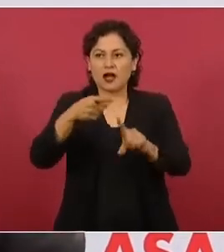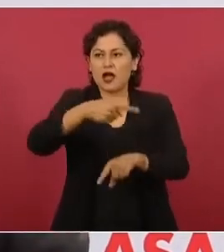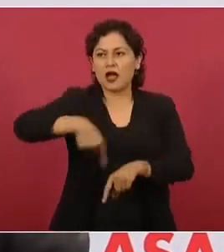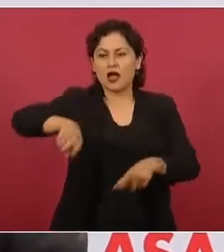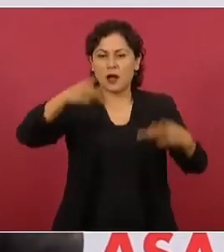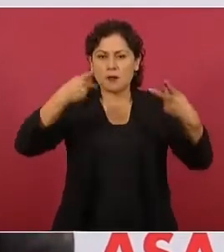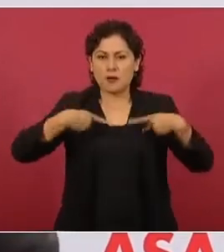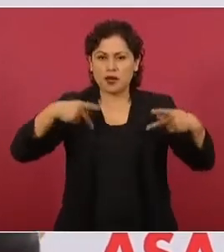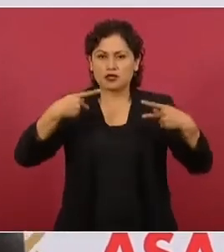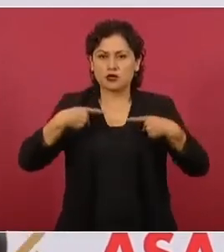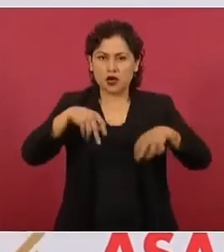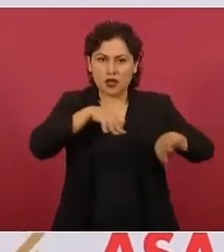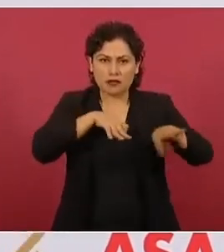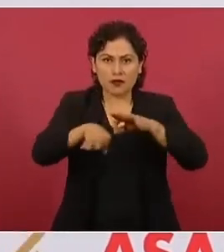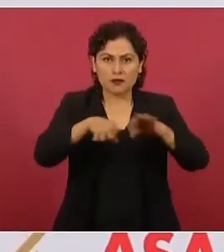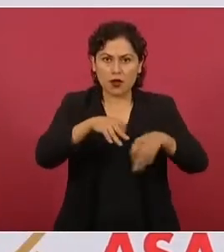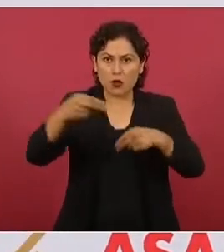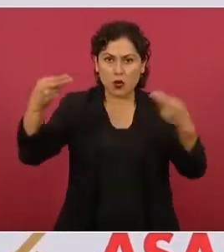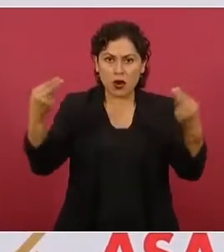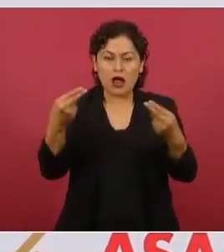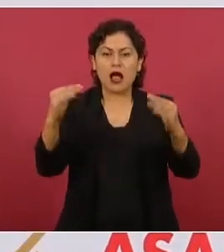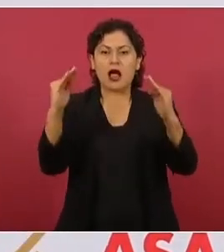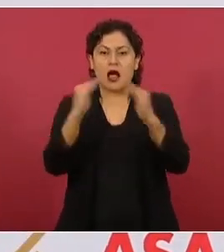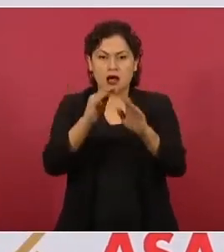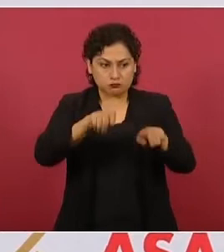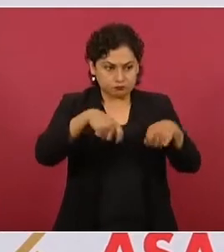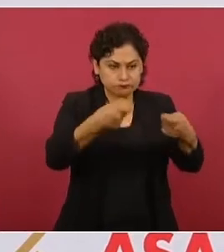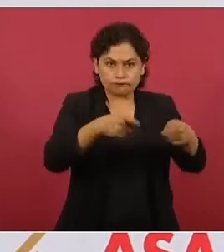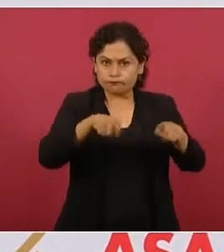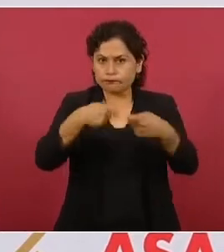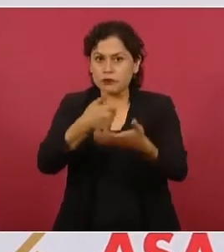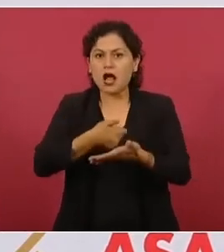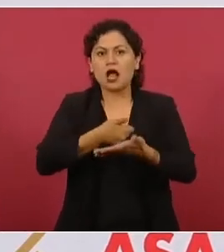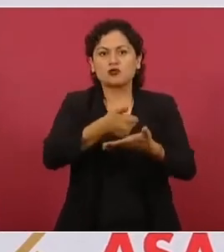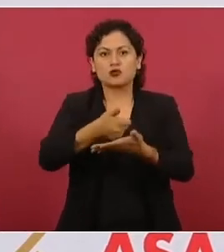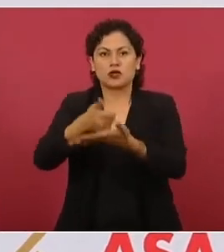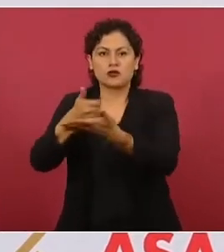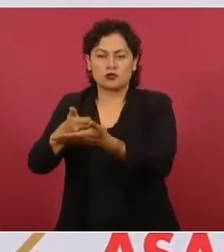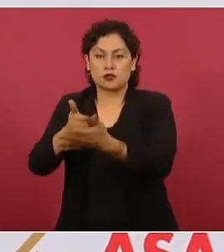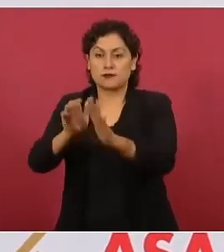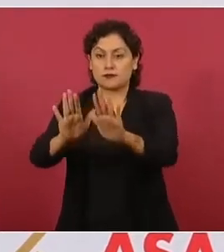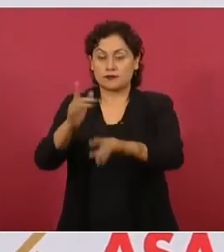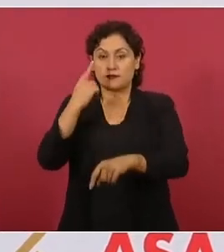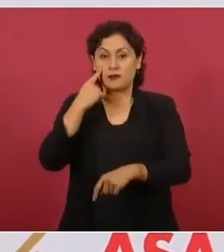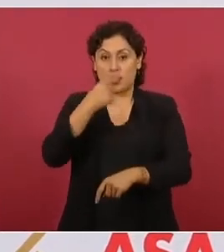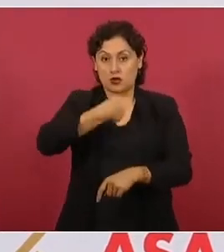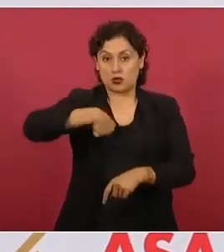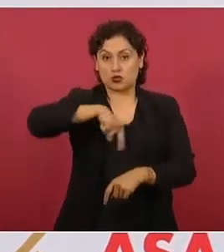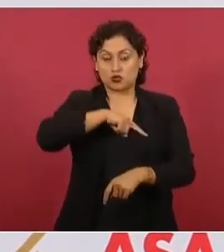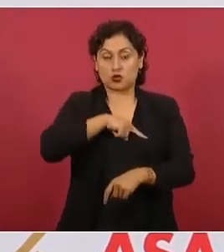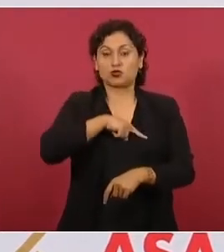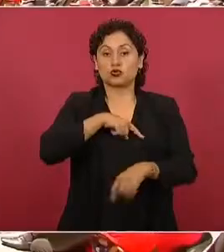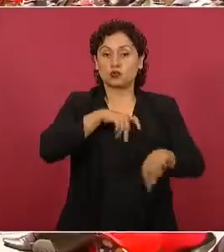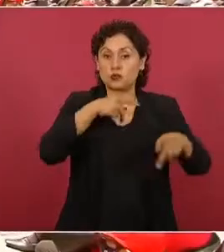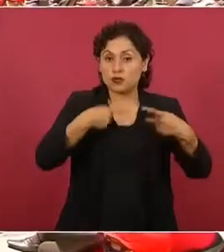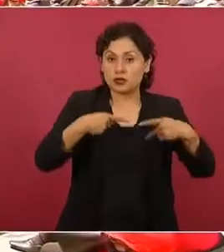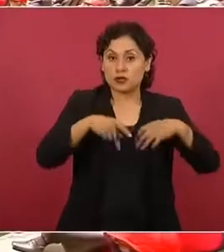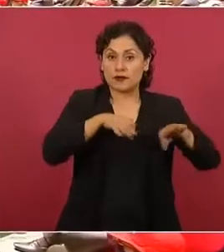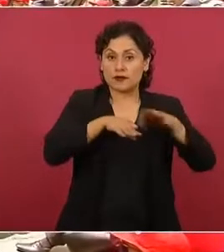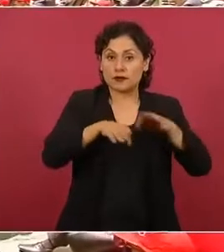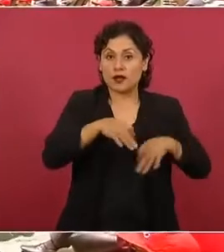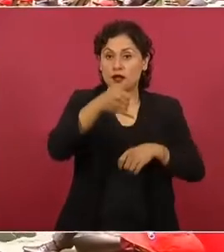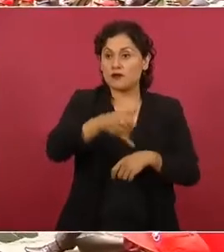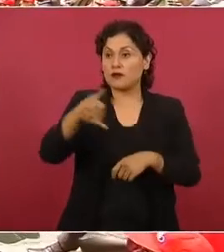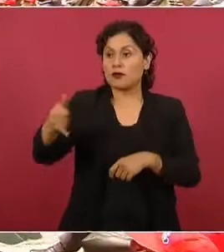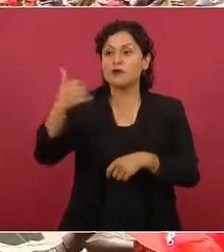que lo necesitan. Y hemos de decir que el Infonavit que queremos los trabajadores debe de ser un Infonavit